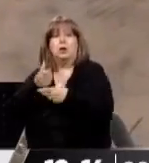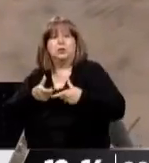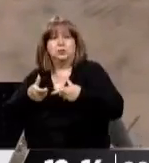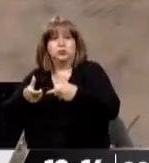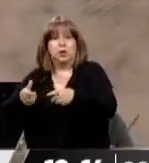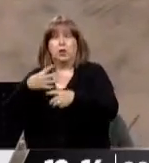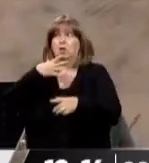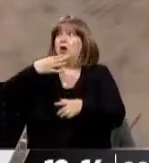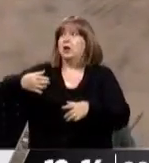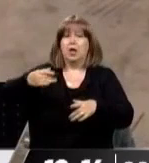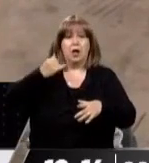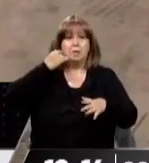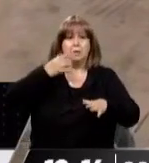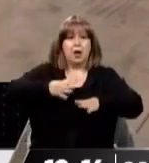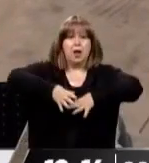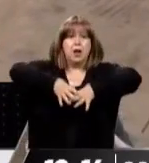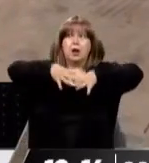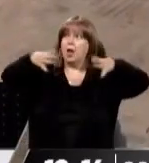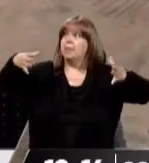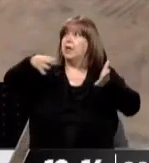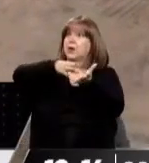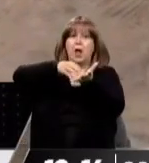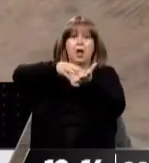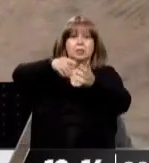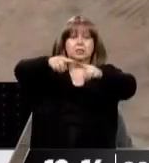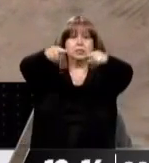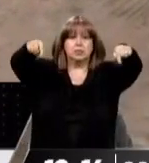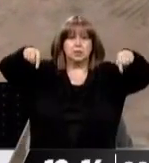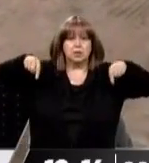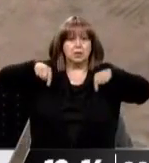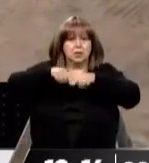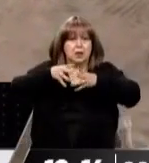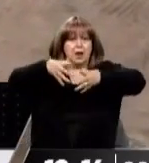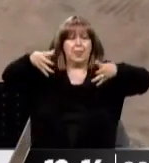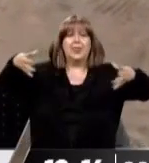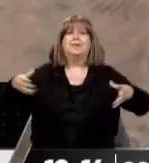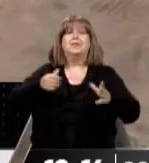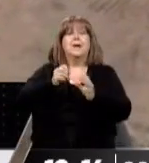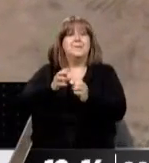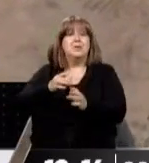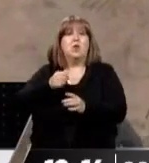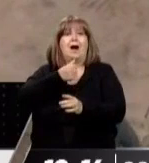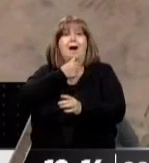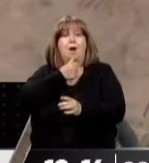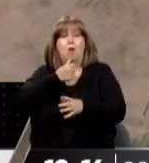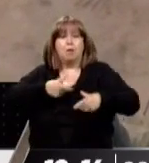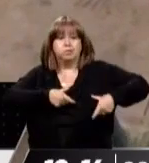del predio, es enorme, ya ven los autitos ahí, parecen apenas de juguete, el predio es enorme. Sí. Tratando bien estas aguas, en un tiempo más,